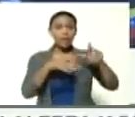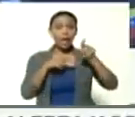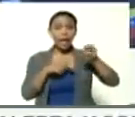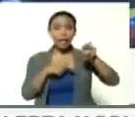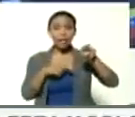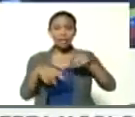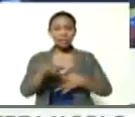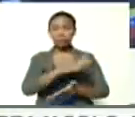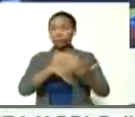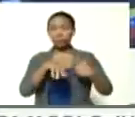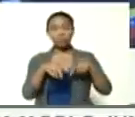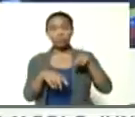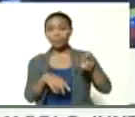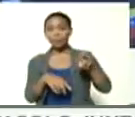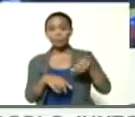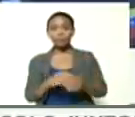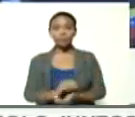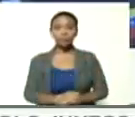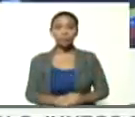un caos,